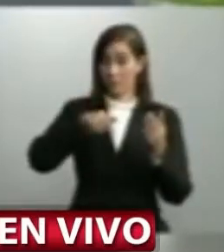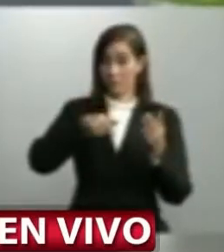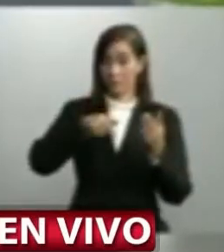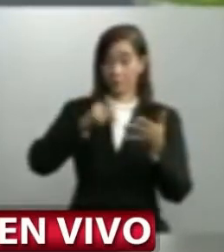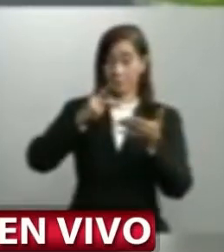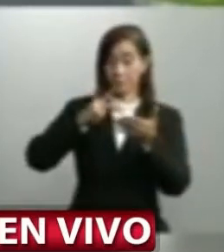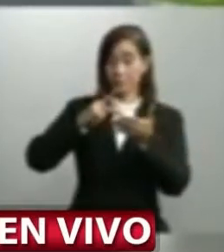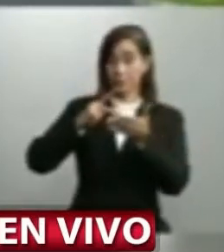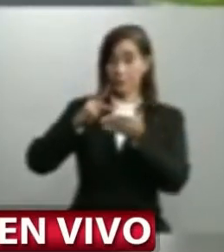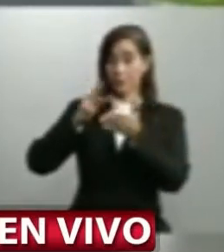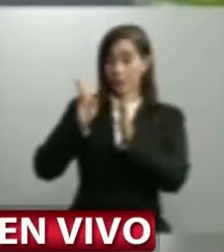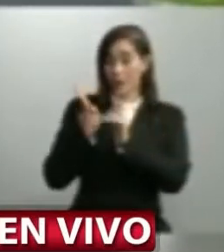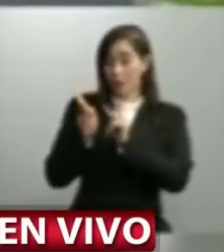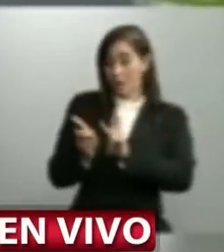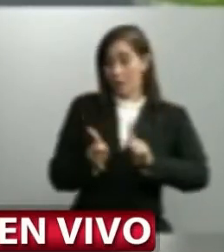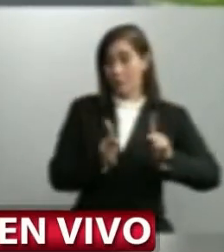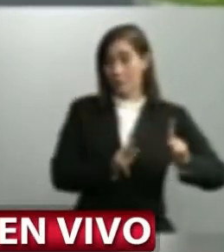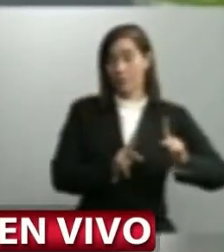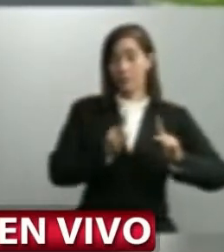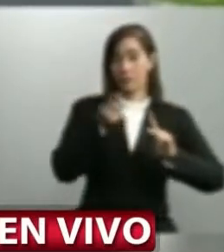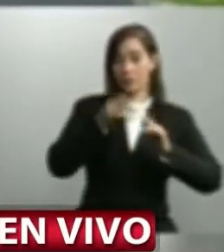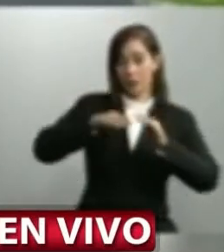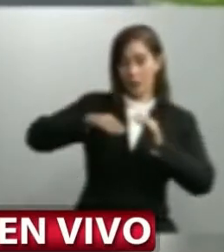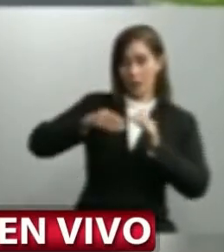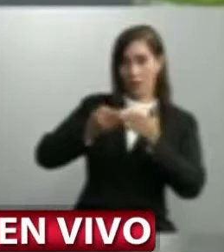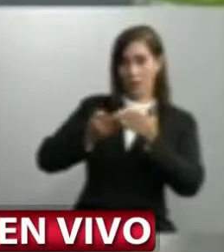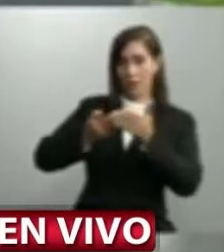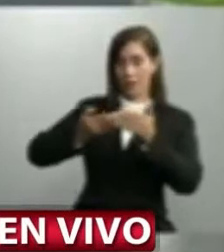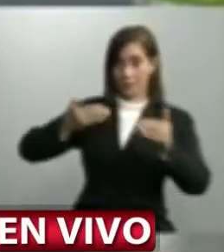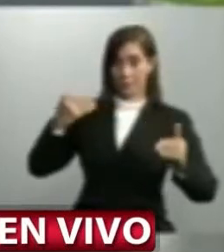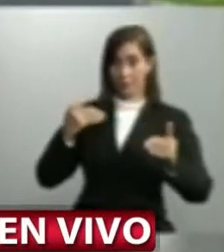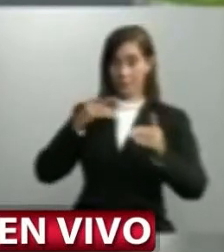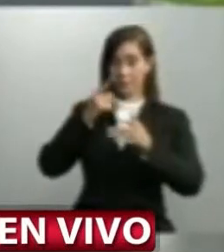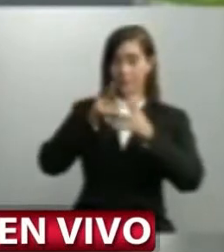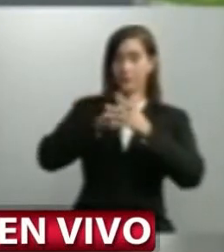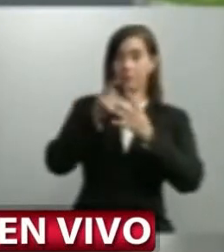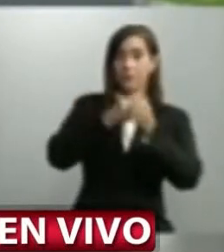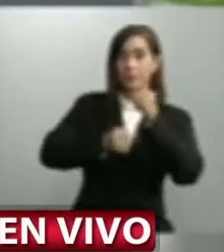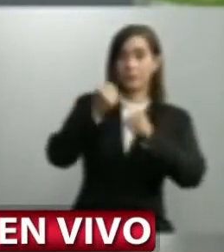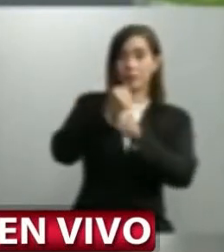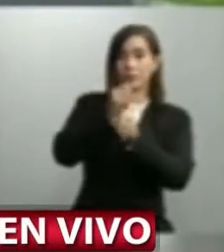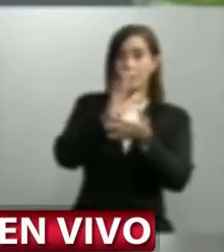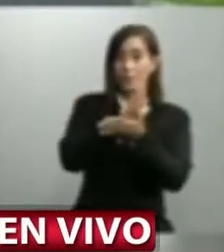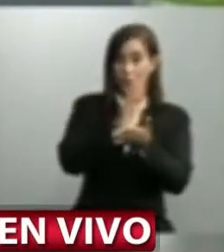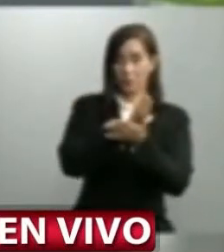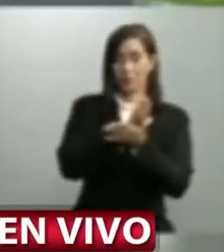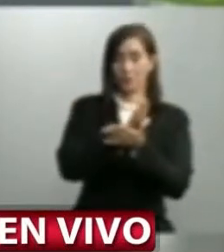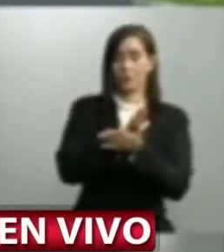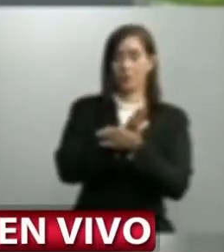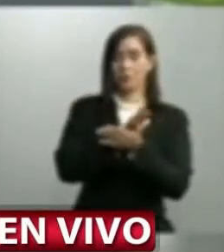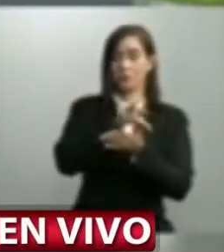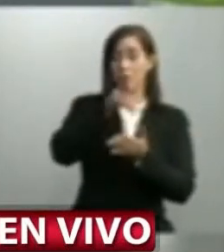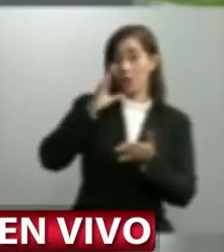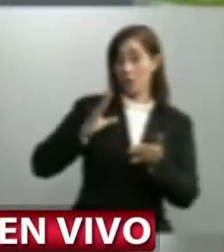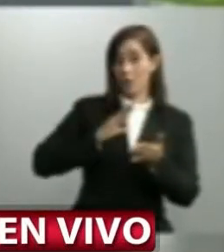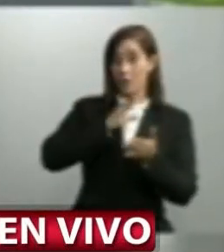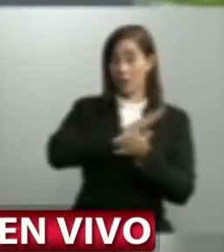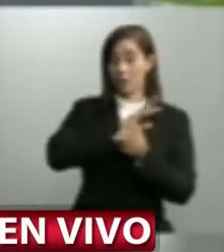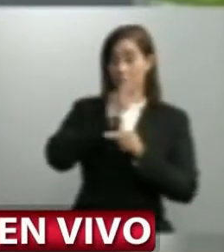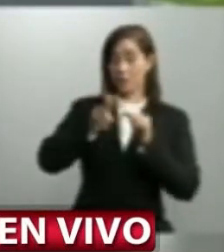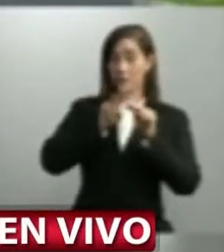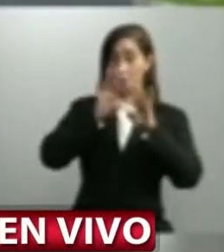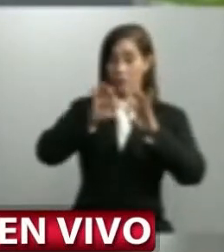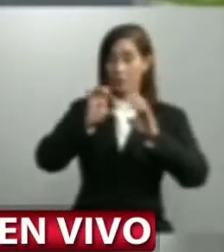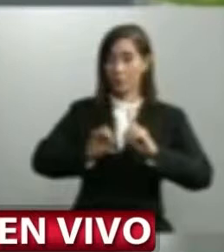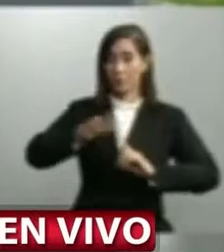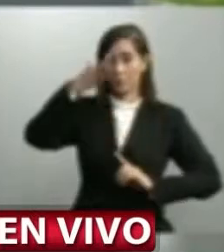de la llegada del periodo escolar, de manera que tenemos que tomar unas decisiones, y eso es lo que ha hecho el Consejo, del que el